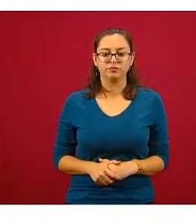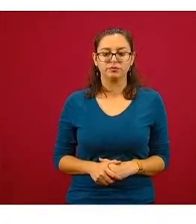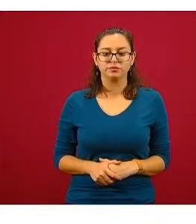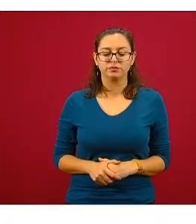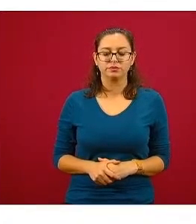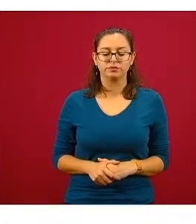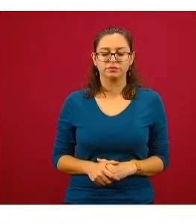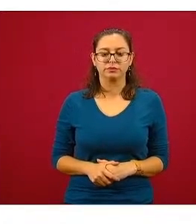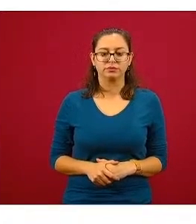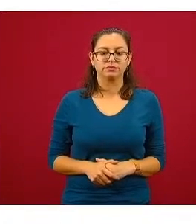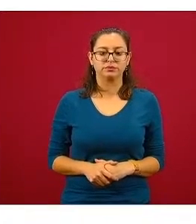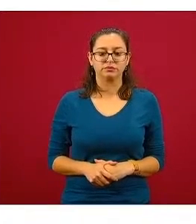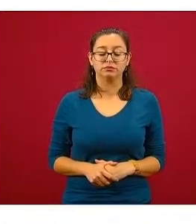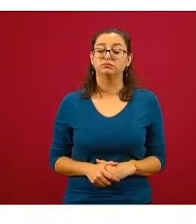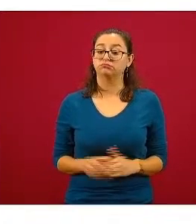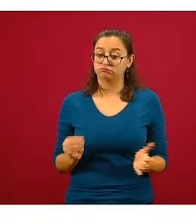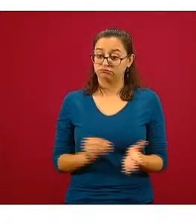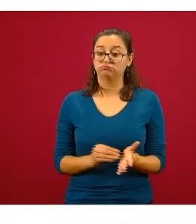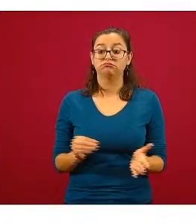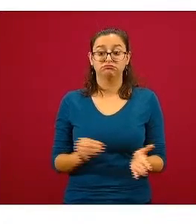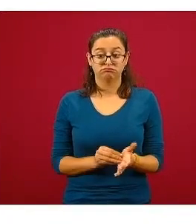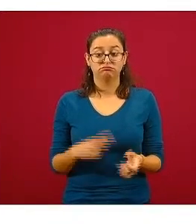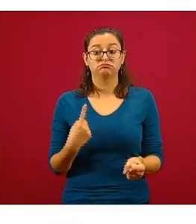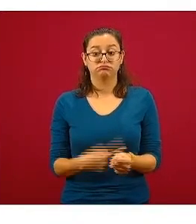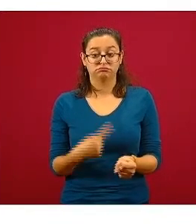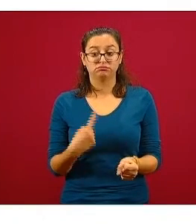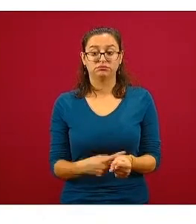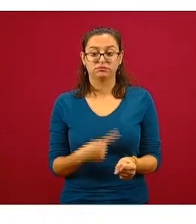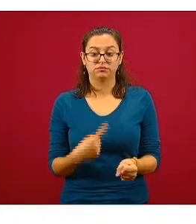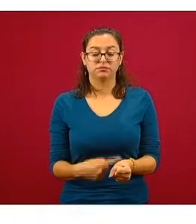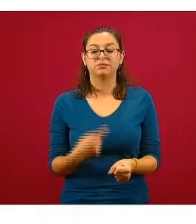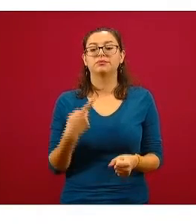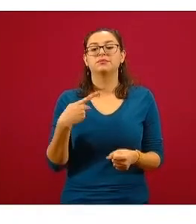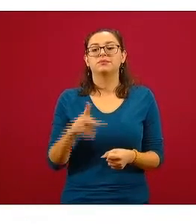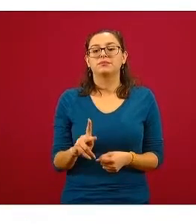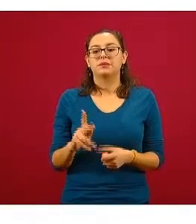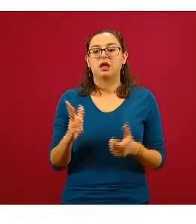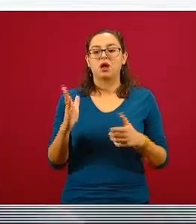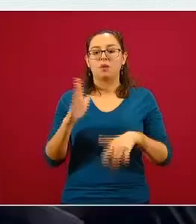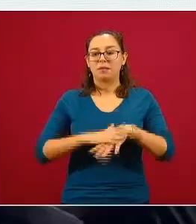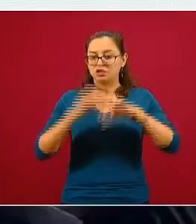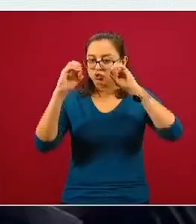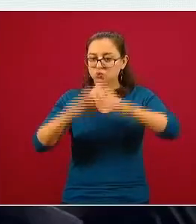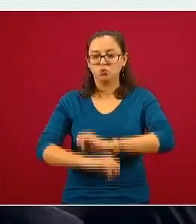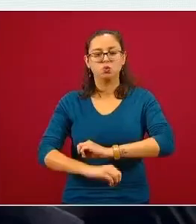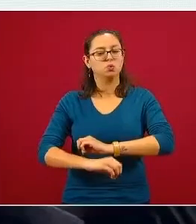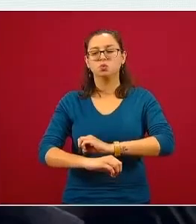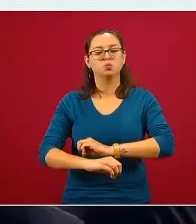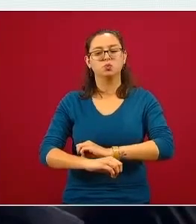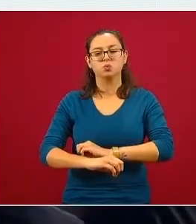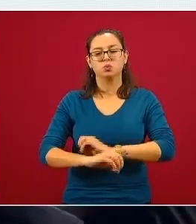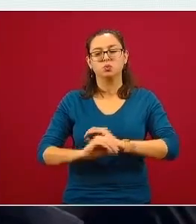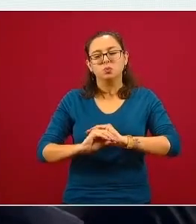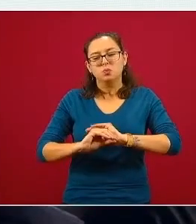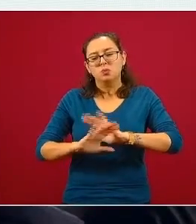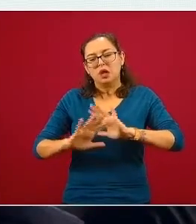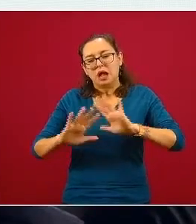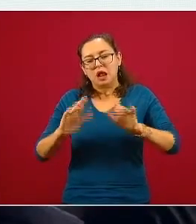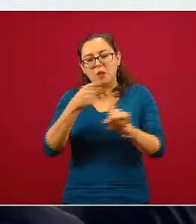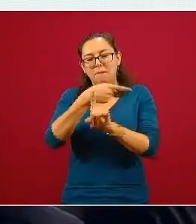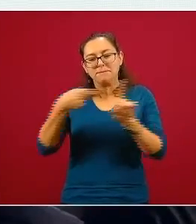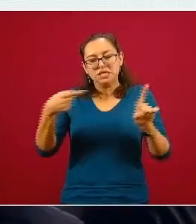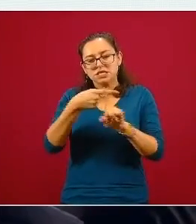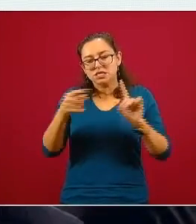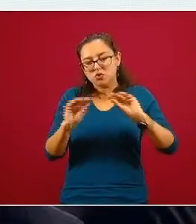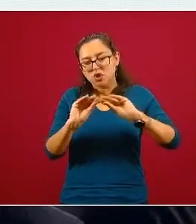30, 31, todavía con actividad importante, aunque ya no tenemos los colores más intensos, no tenemos los colores intermedios,